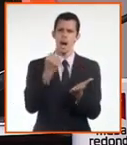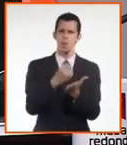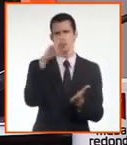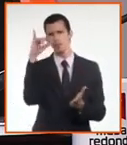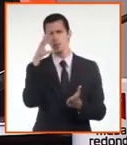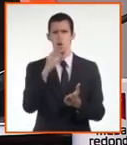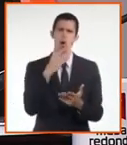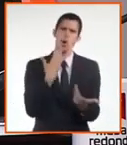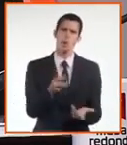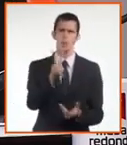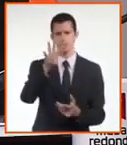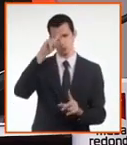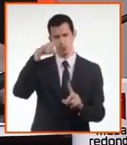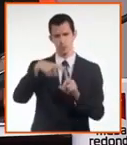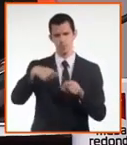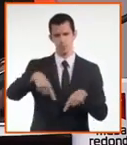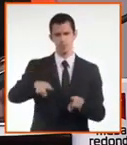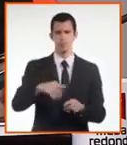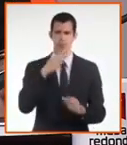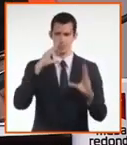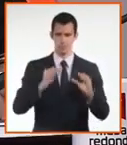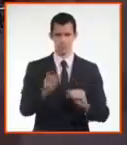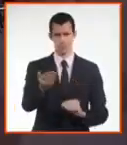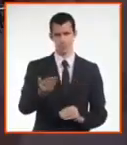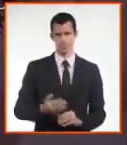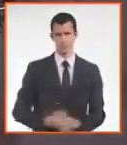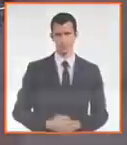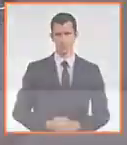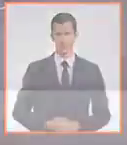25 de septiembre muy buenas